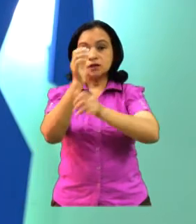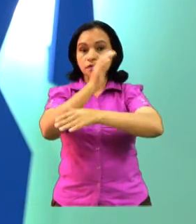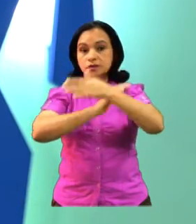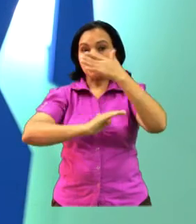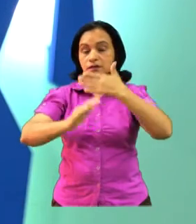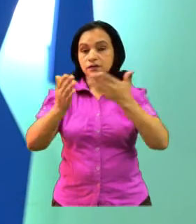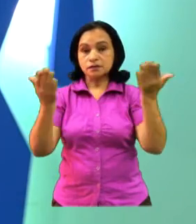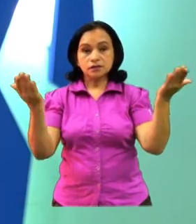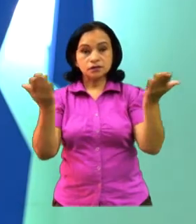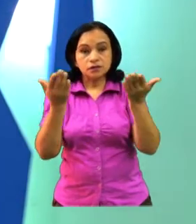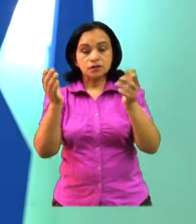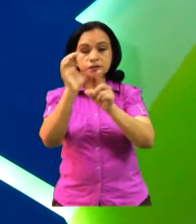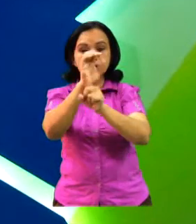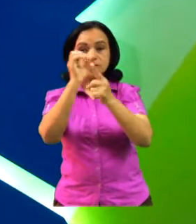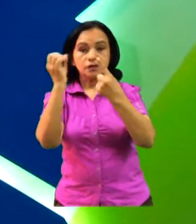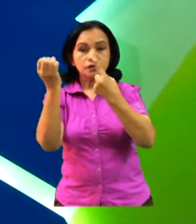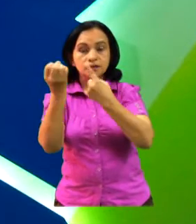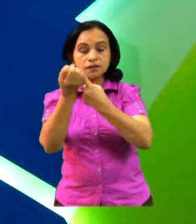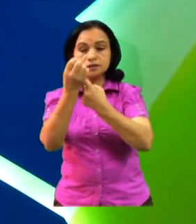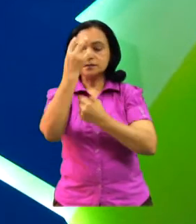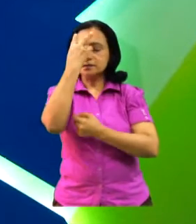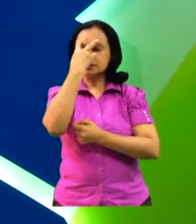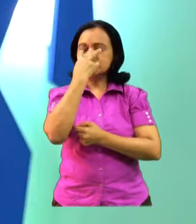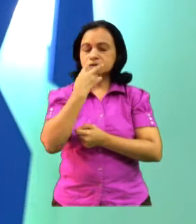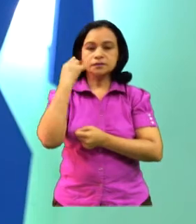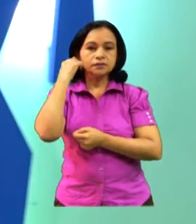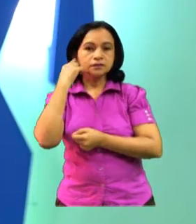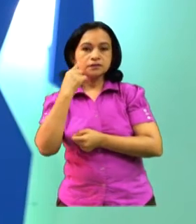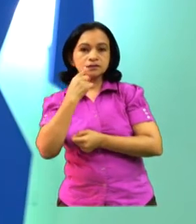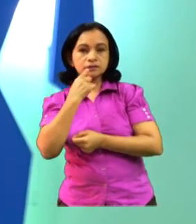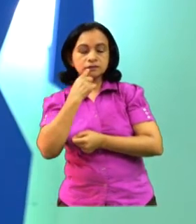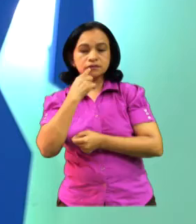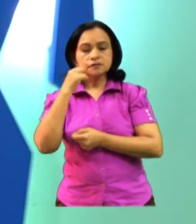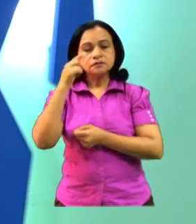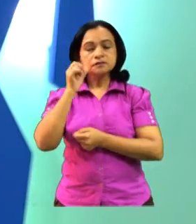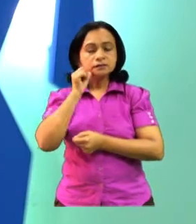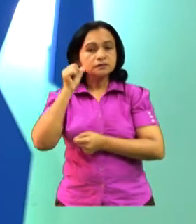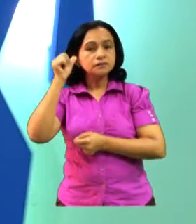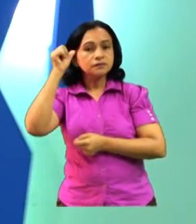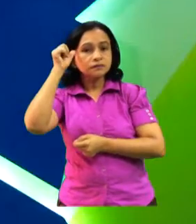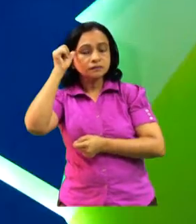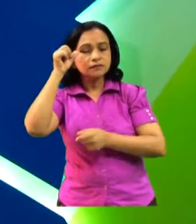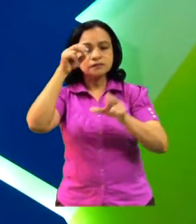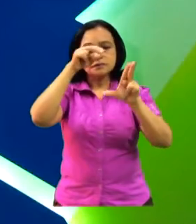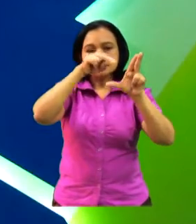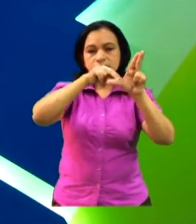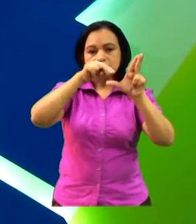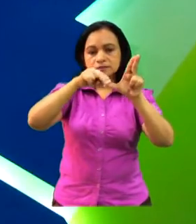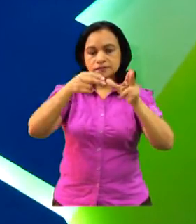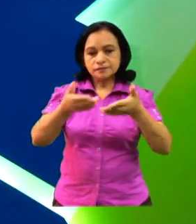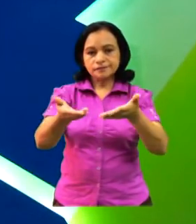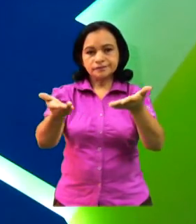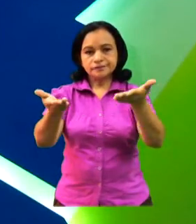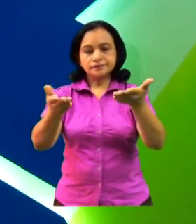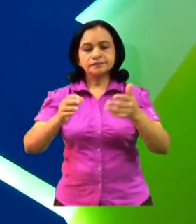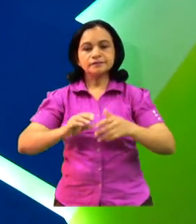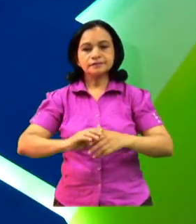discapacidad y la incorporación de organizaciones de ciegos, sordos y personas de la tercera edad en el SINAPRED. Veamos.